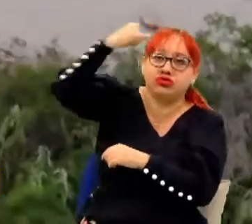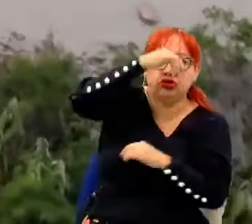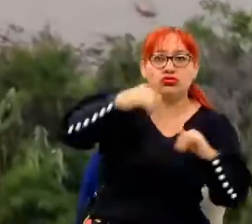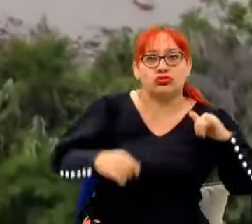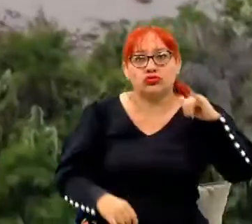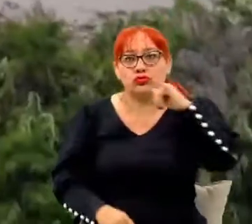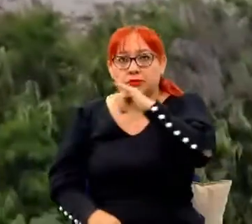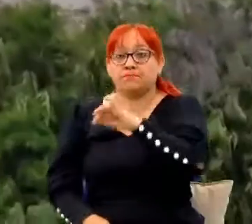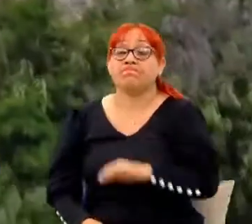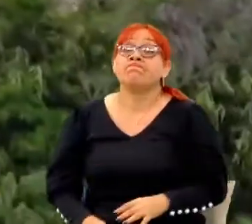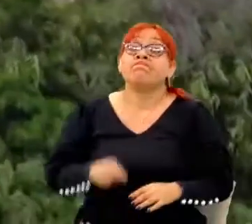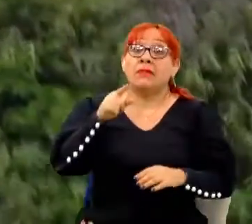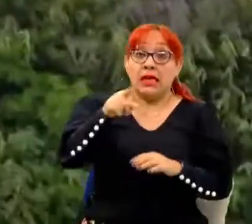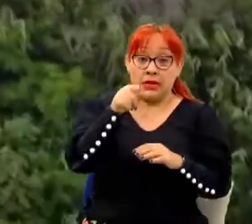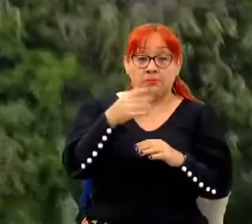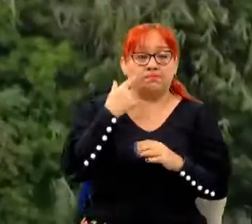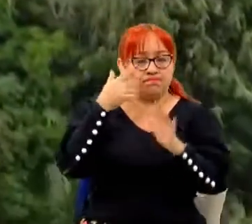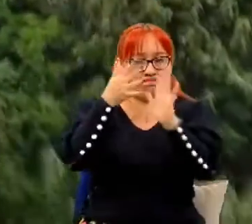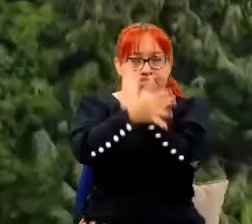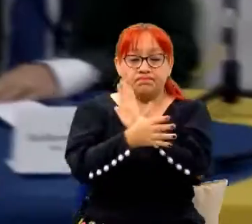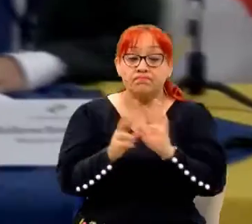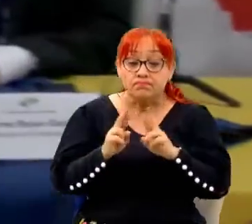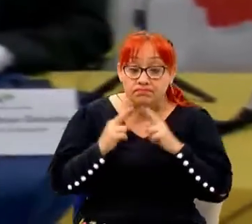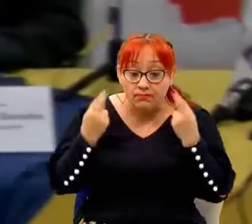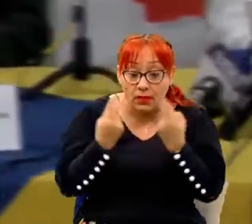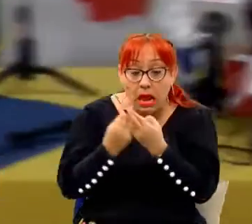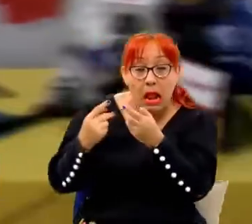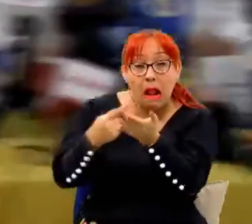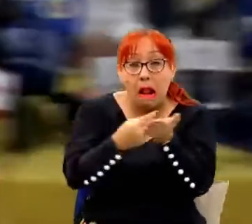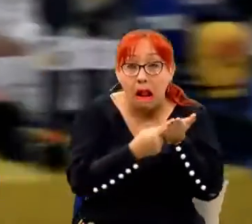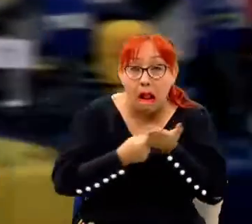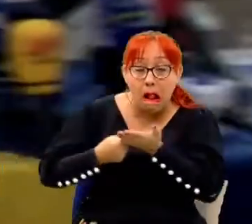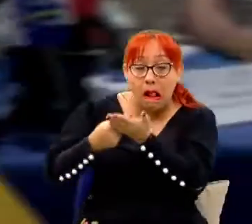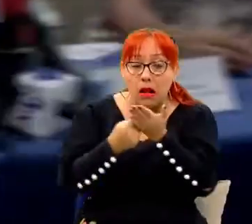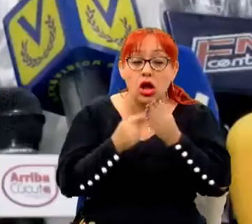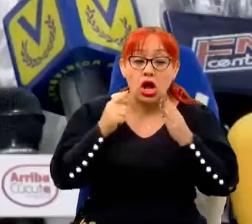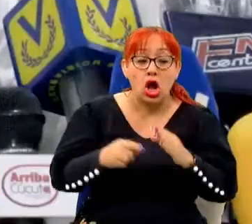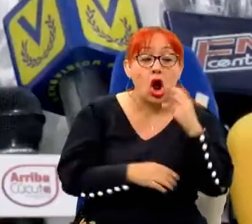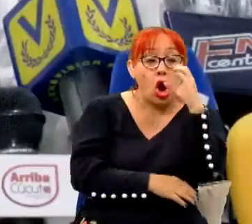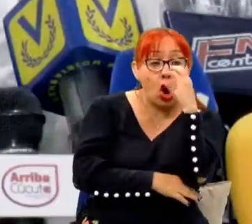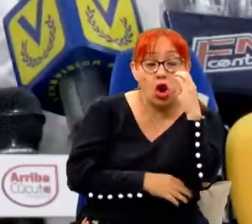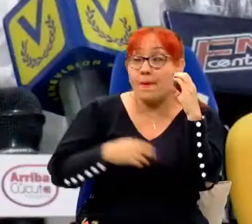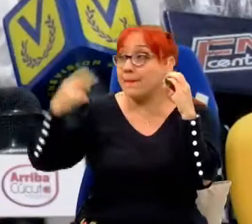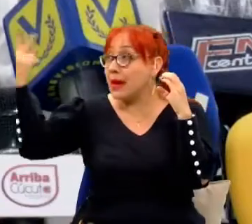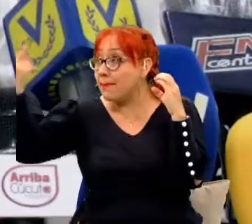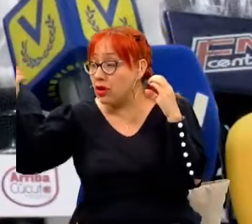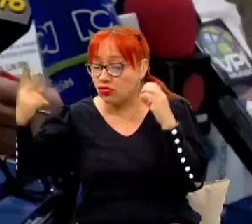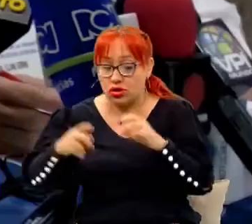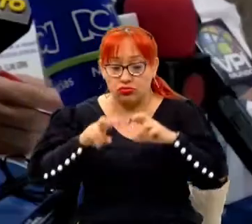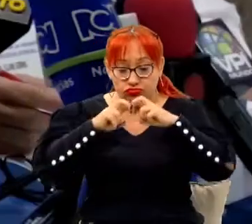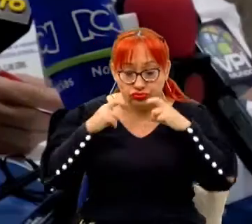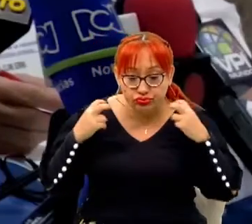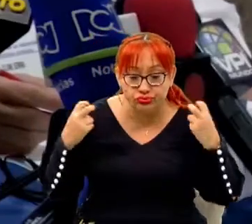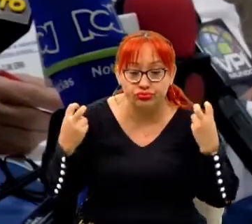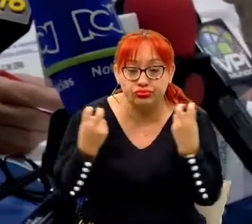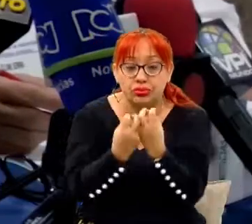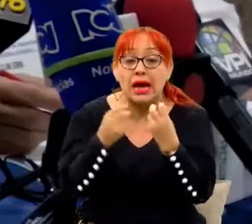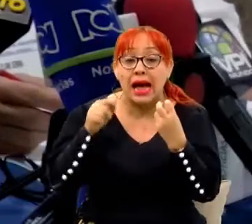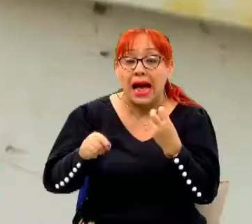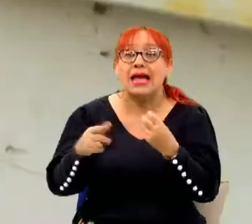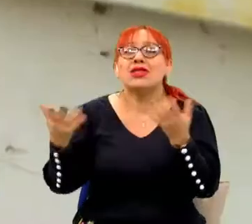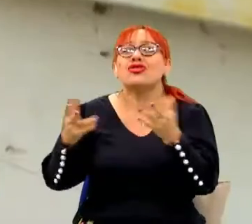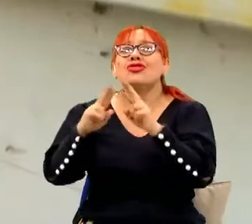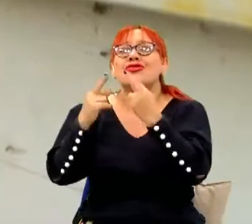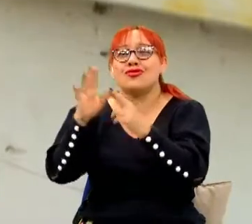Trazar una estrategia. Esto es lo que esperan realizar los gremios de Colombia y Venezuela con los respectivos cancilleres reunidos en